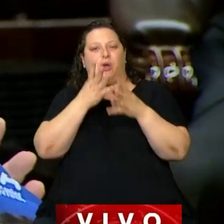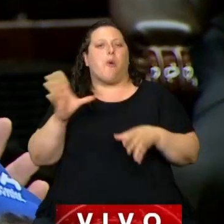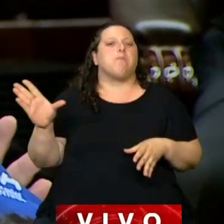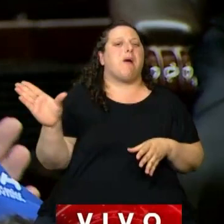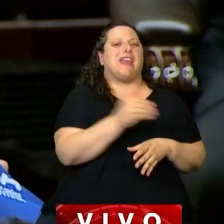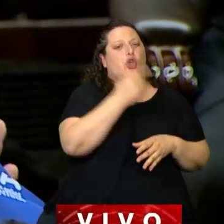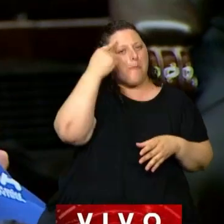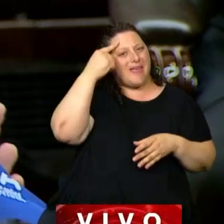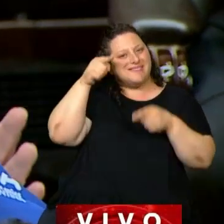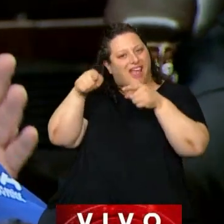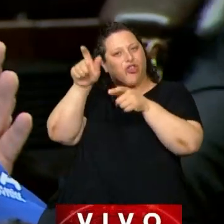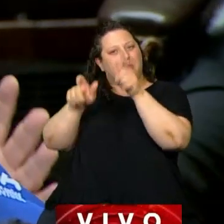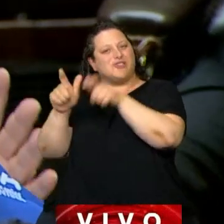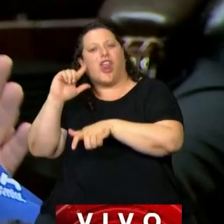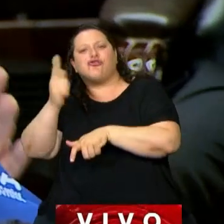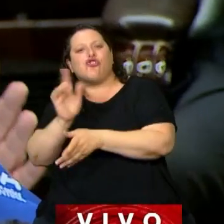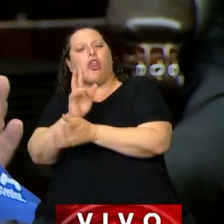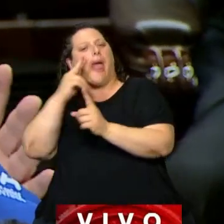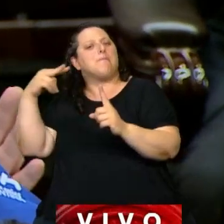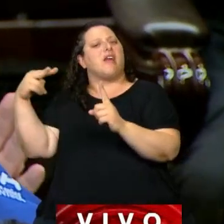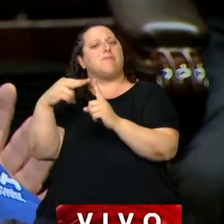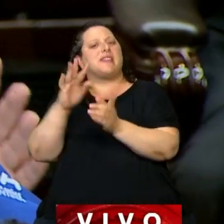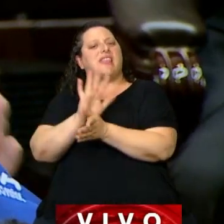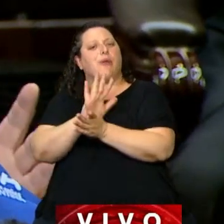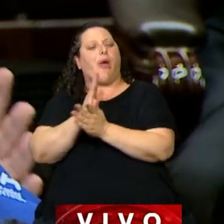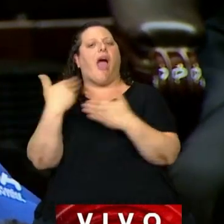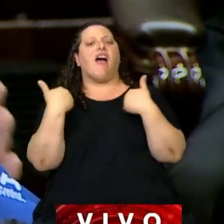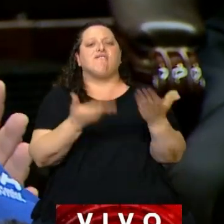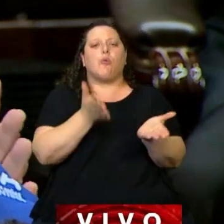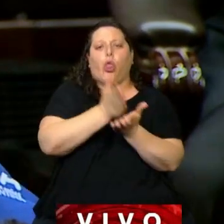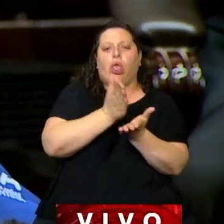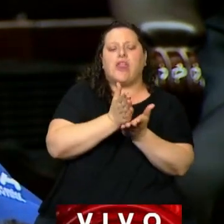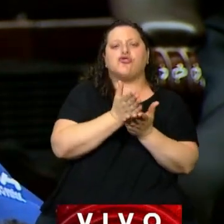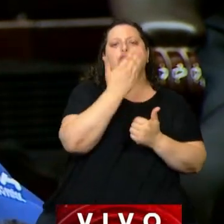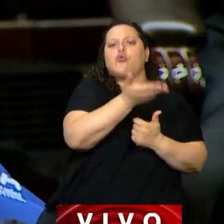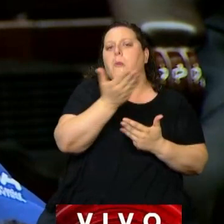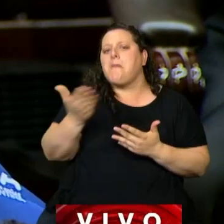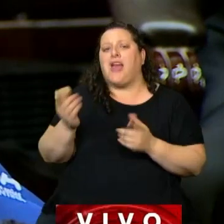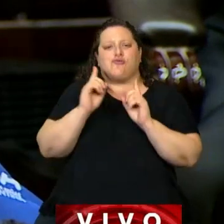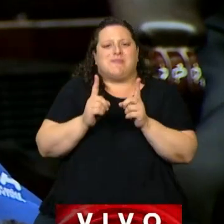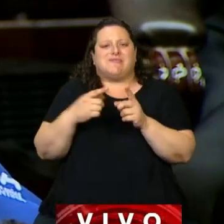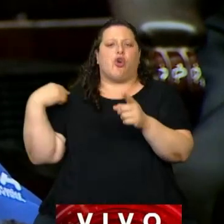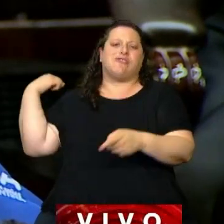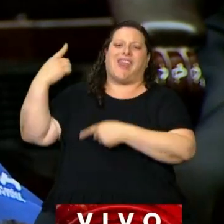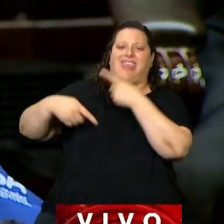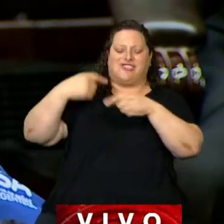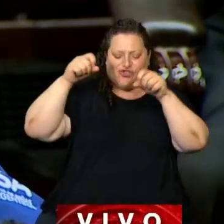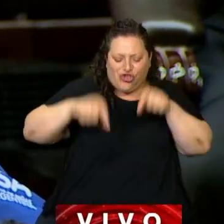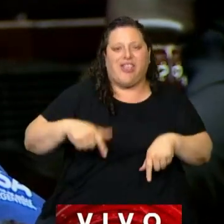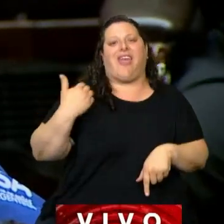sordas, desde una perspectiva que defiende los derechos humanos, tal como indica la larga tradición de nuestra querida